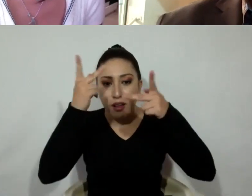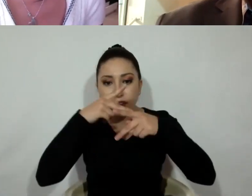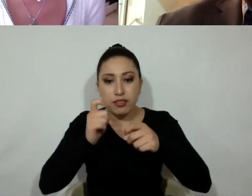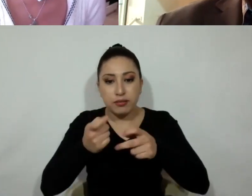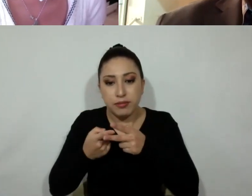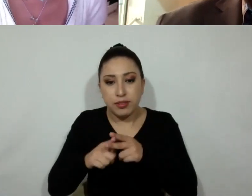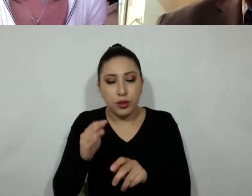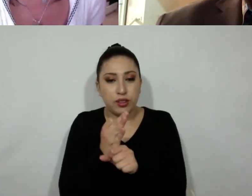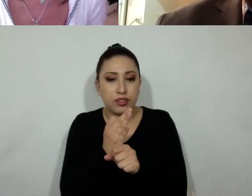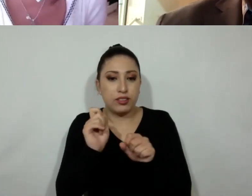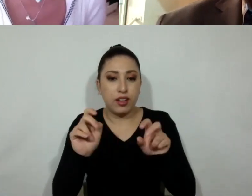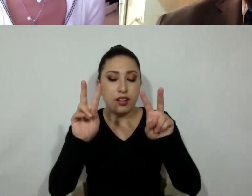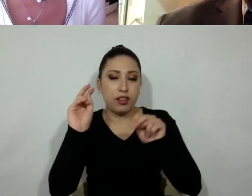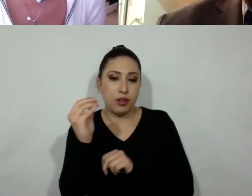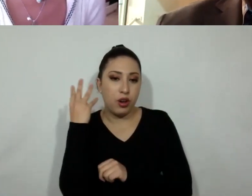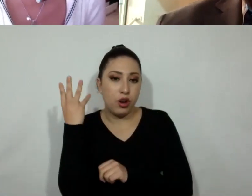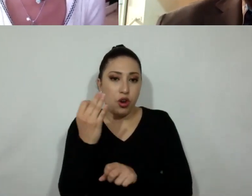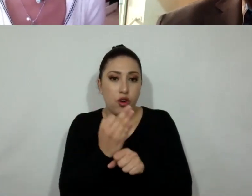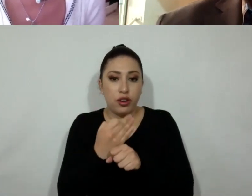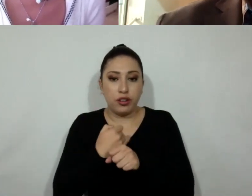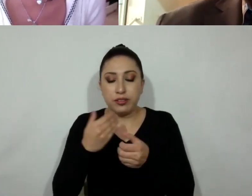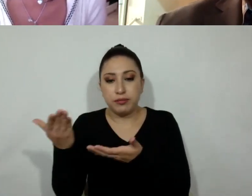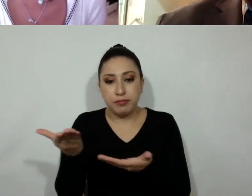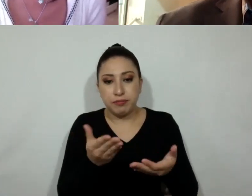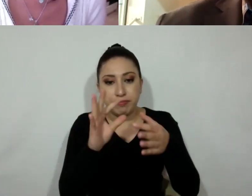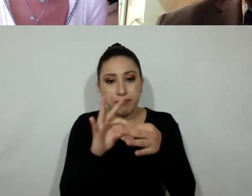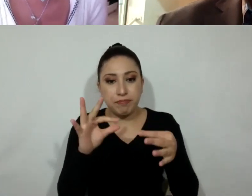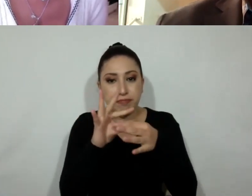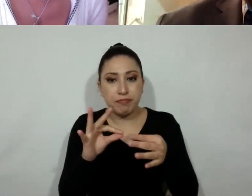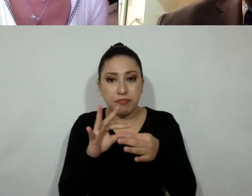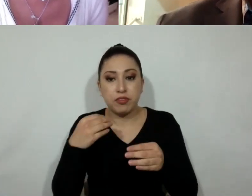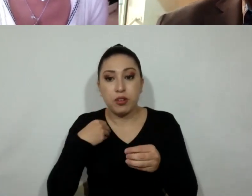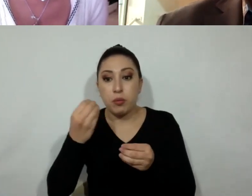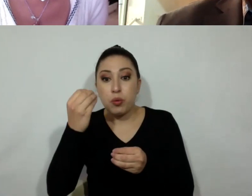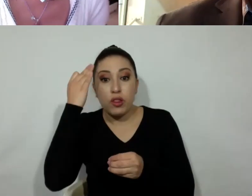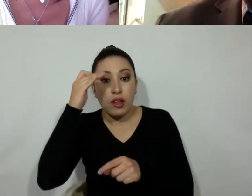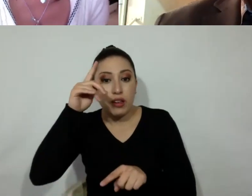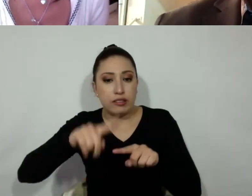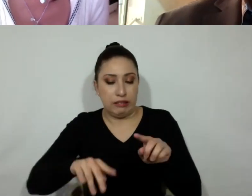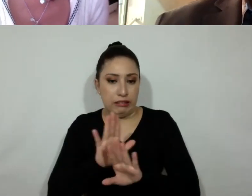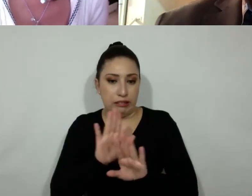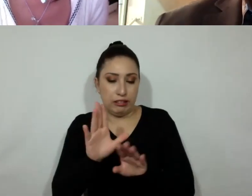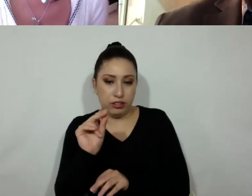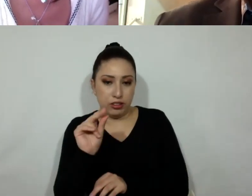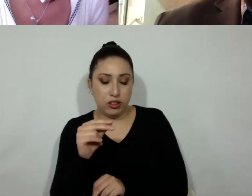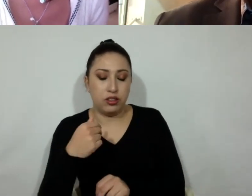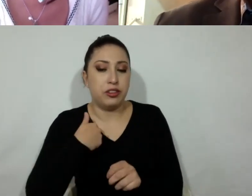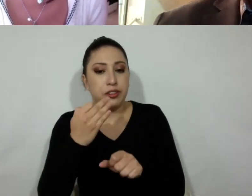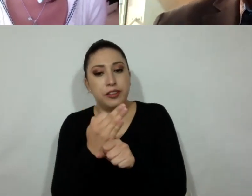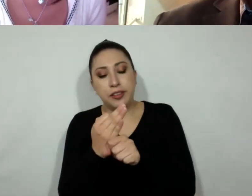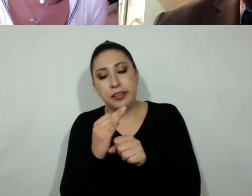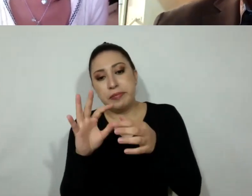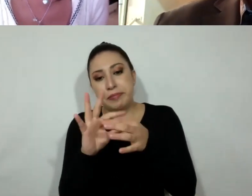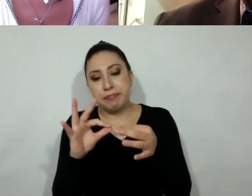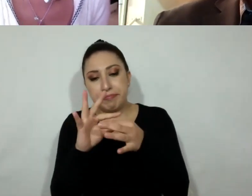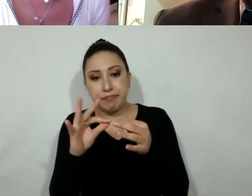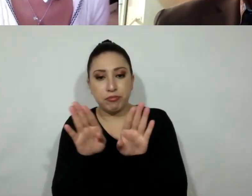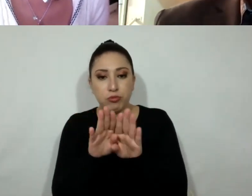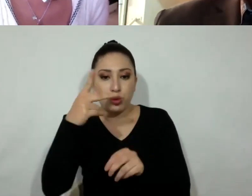Quiero presentárselo, no quiero quitarle mucho tiempo, maestro. Voy a leer un poco de su